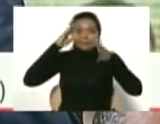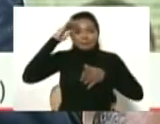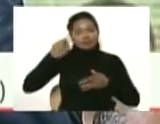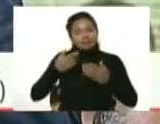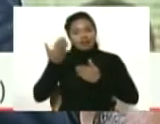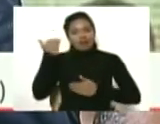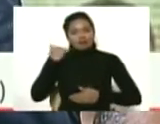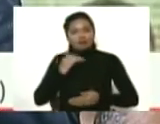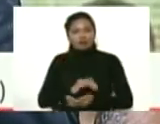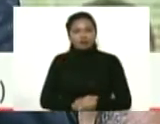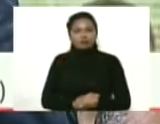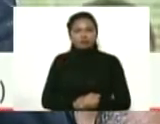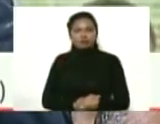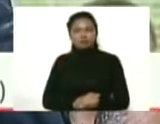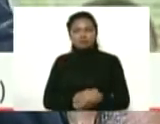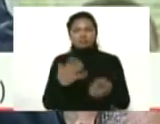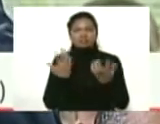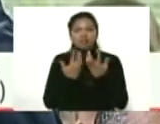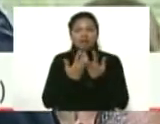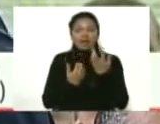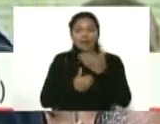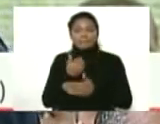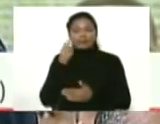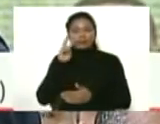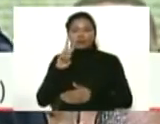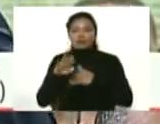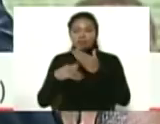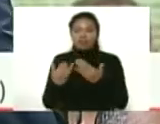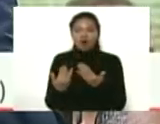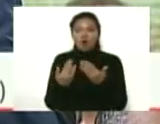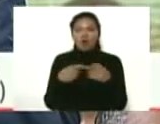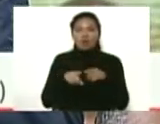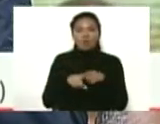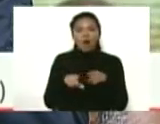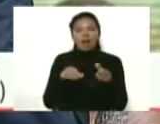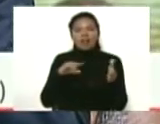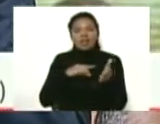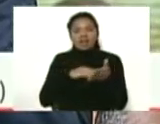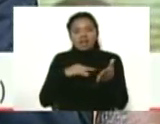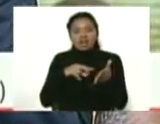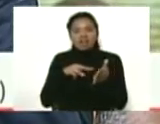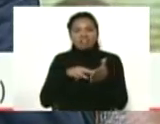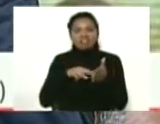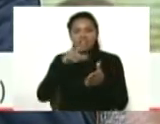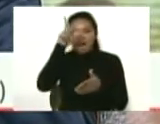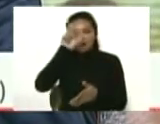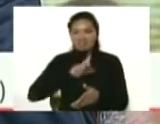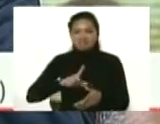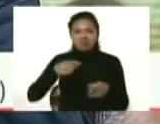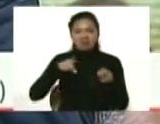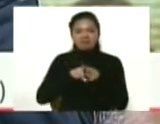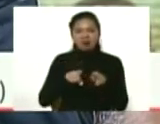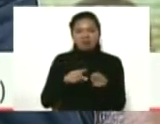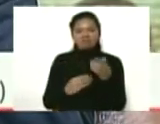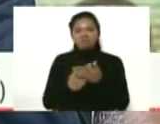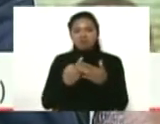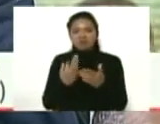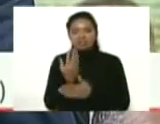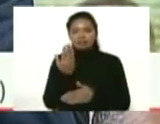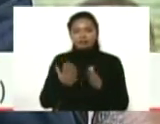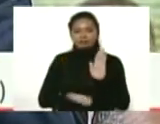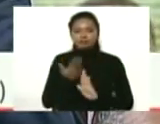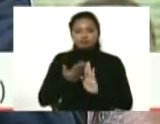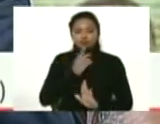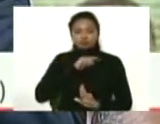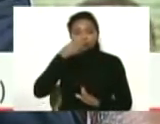afuera. Esa es la guerra más probable, la que ha hecho en Siria, la que ha hecho en Libia. Y en esa guerra es fundamental y es importante que